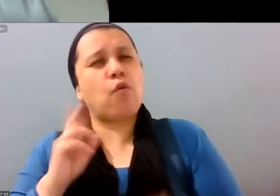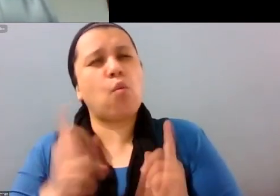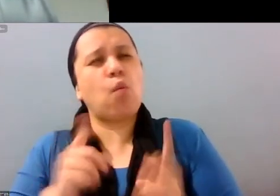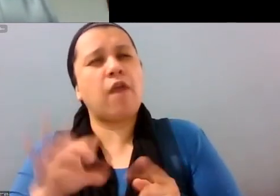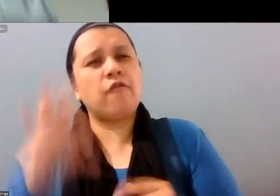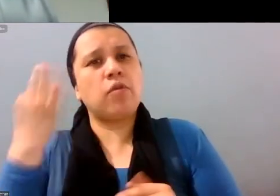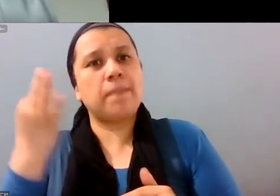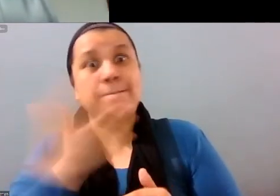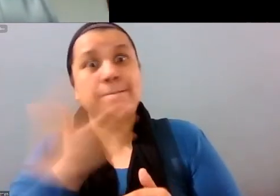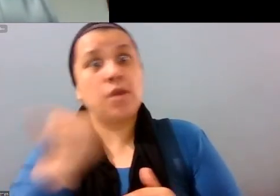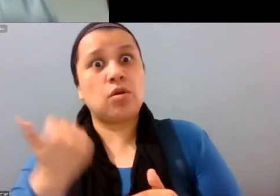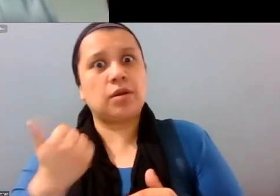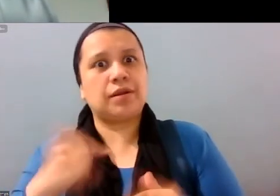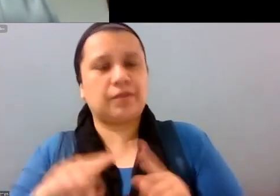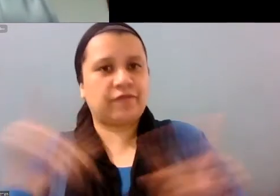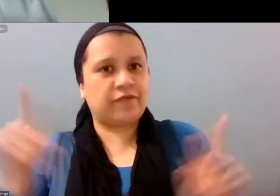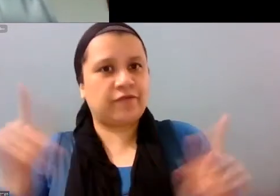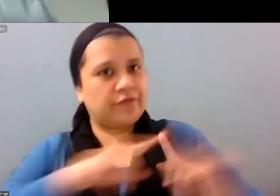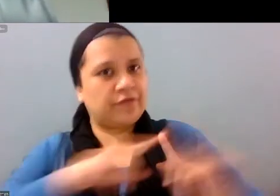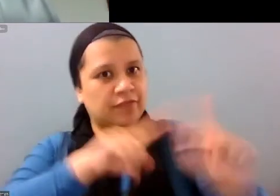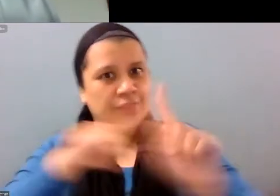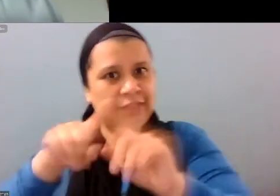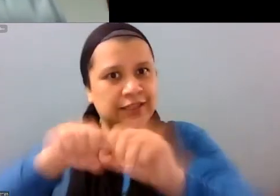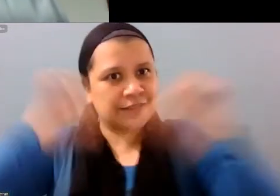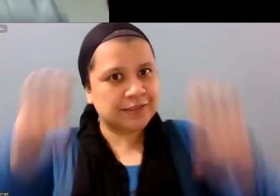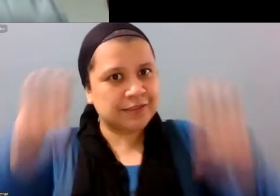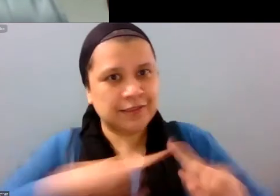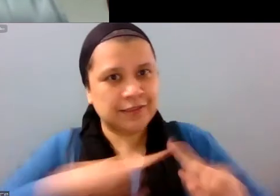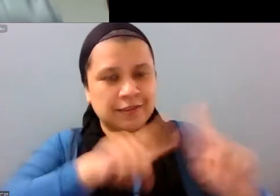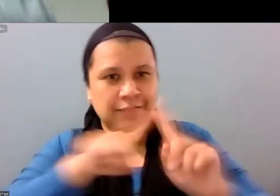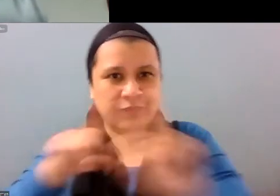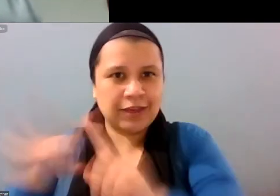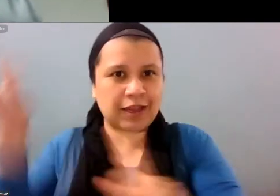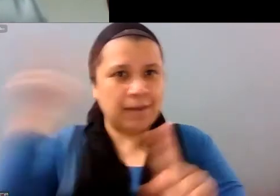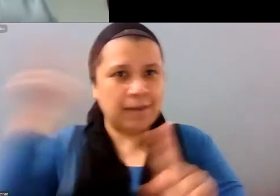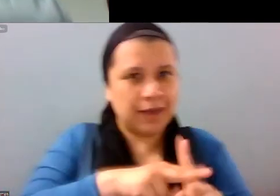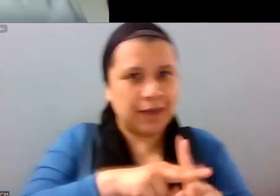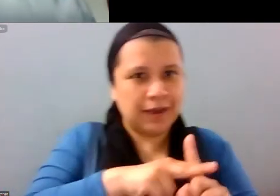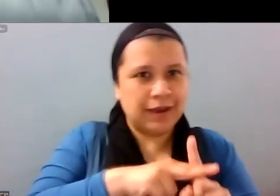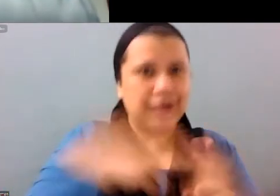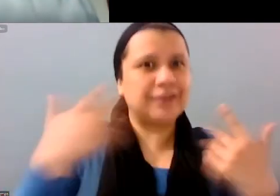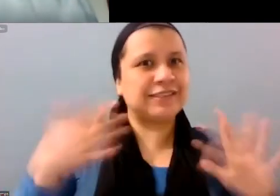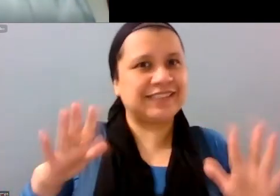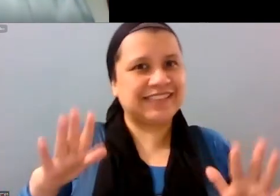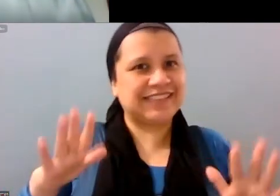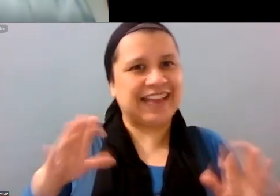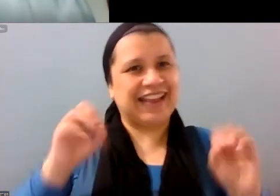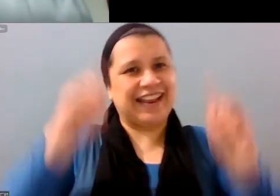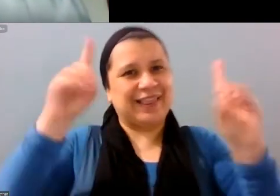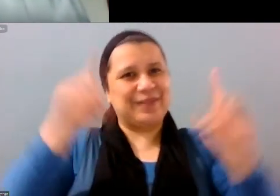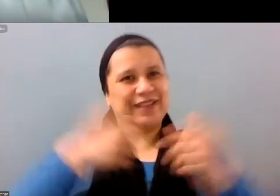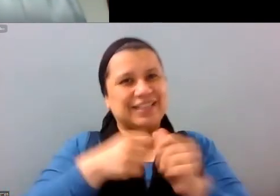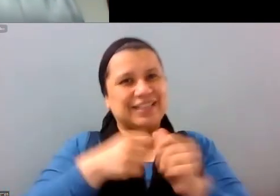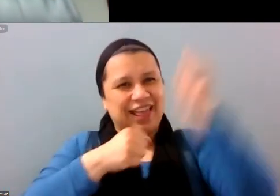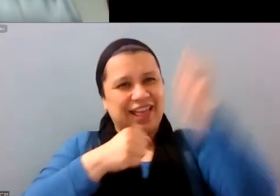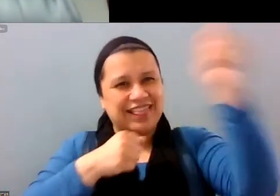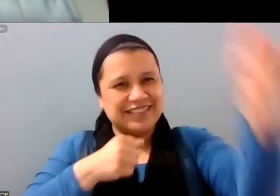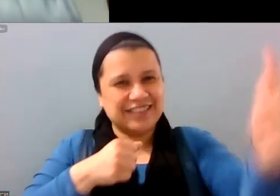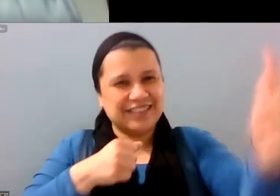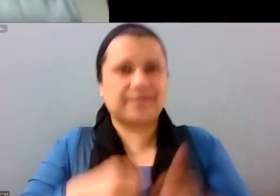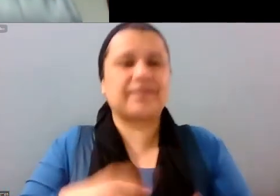diferentes modalidades o aplicaciones de lo que conocemos como educación a distancia para darle acceso